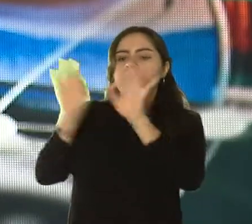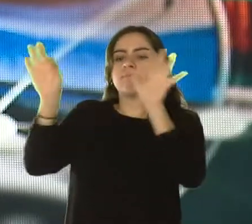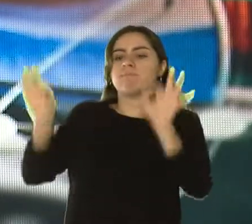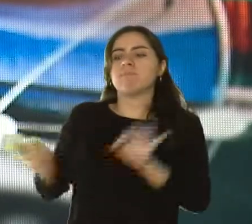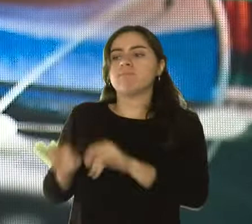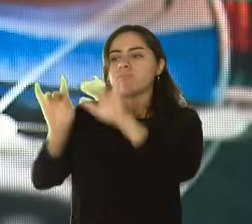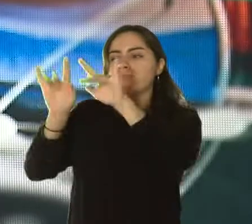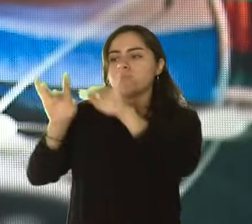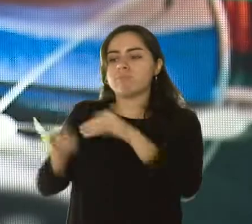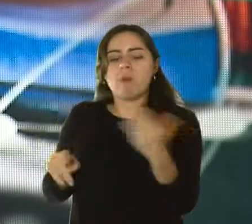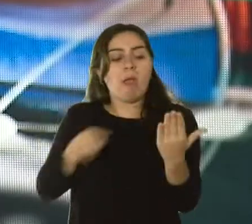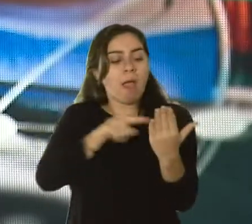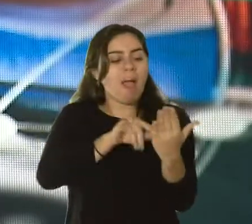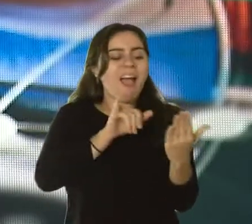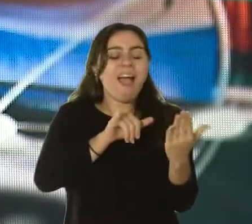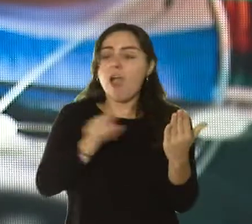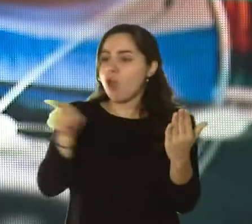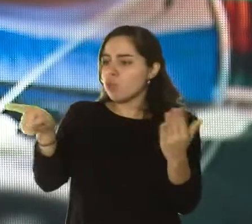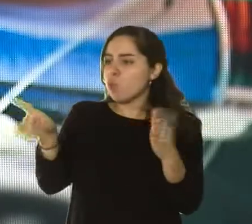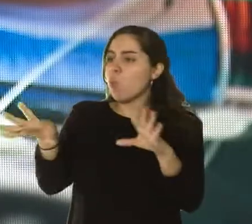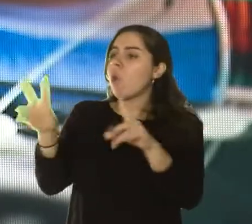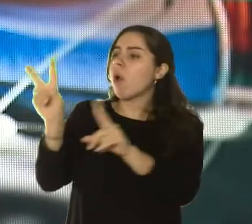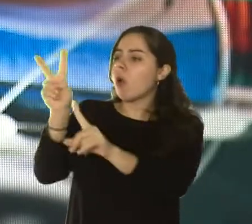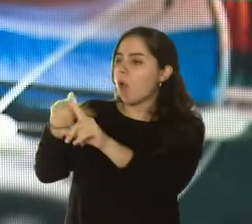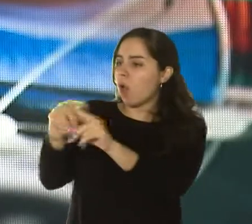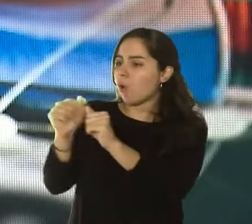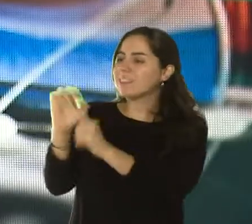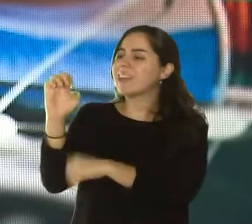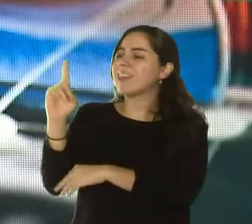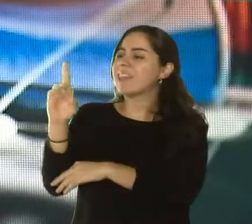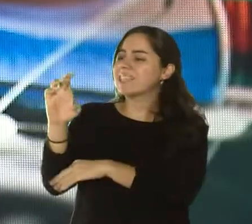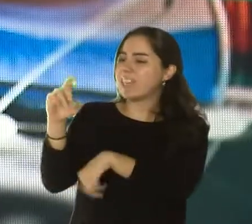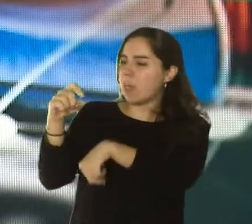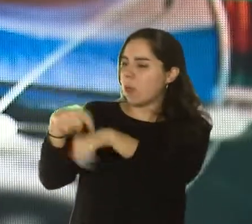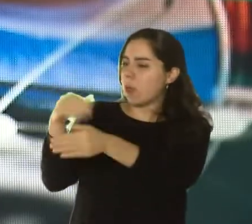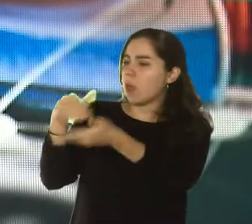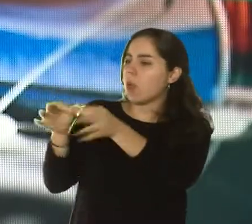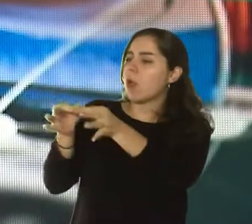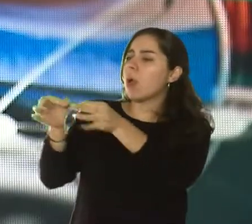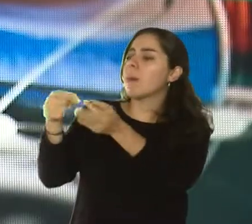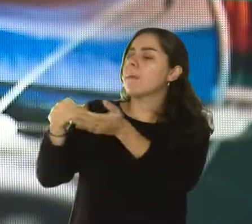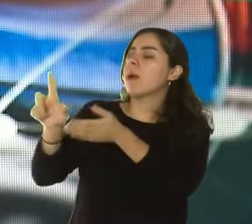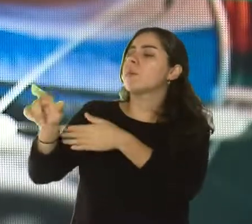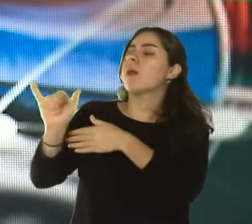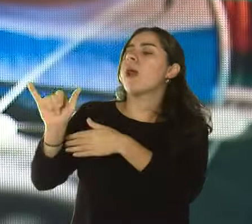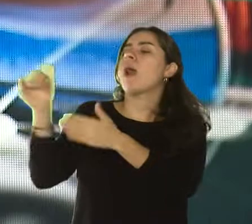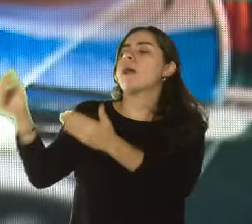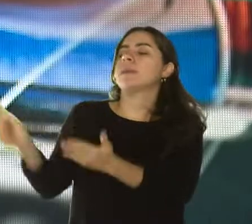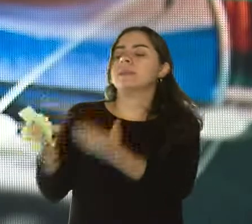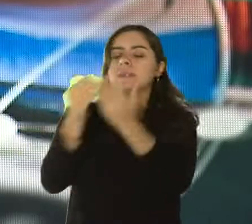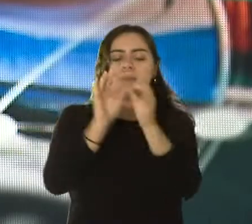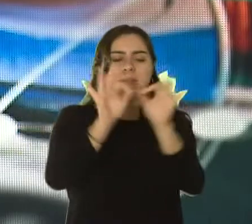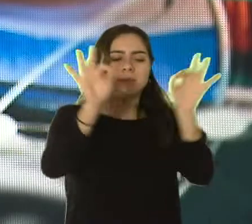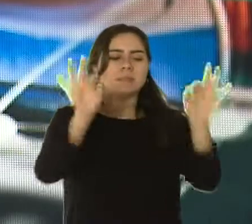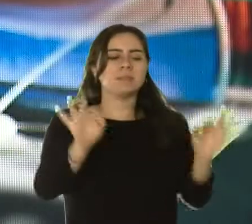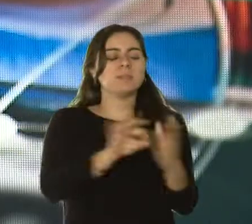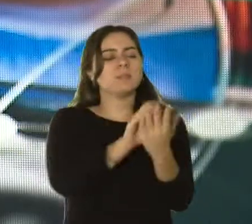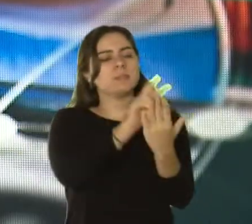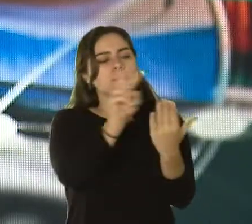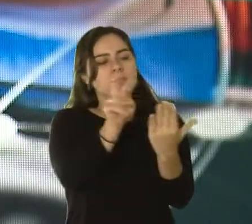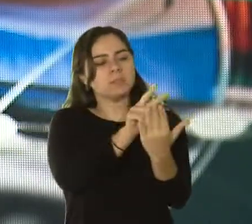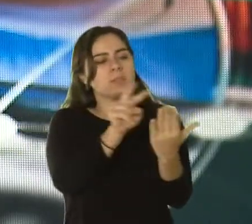está acogiendo a la moratoria del CDC. Y ese formulario lo que incluye es, por ejemplo, demuestra cuál fue la disminución de